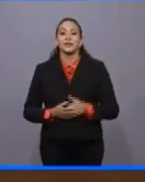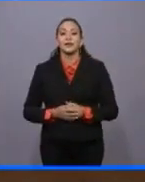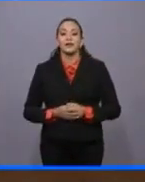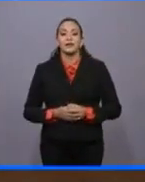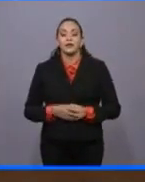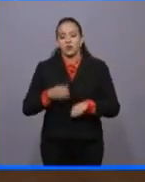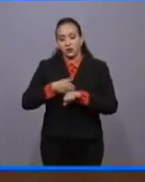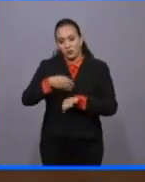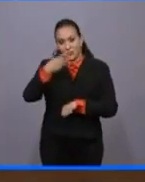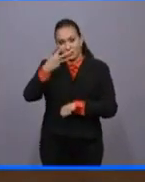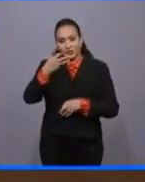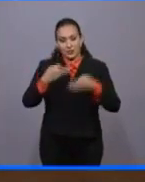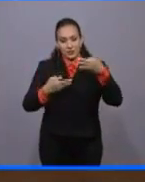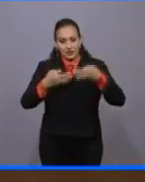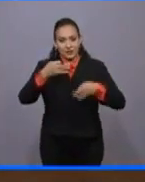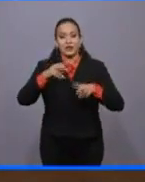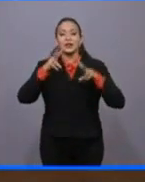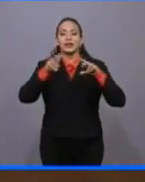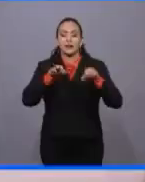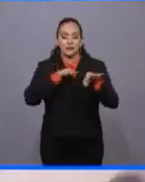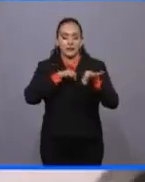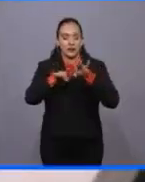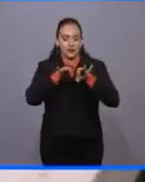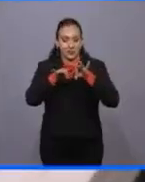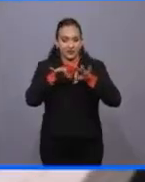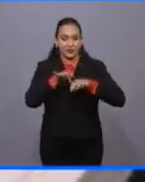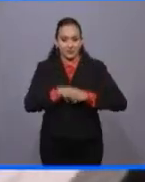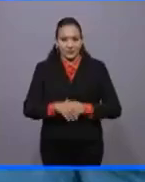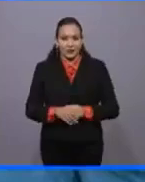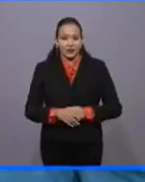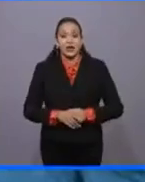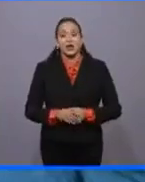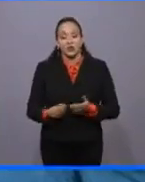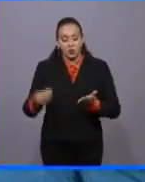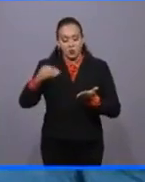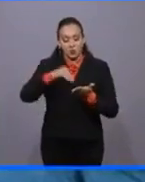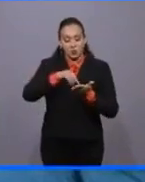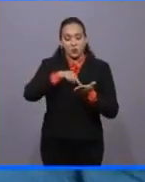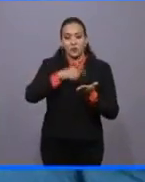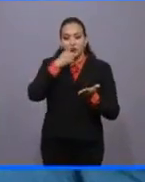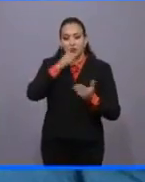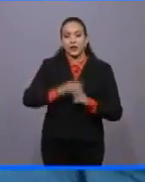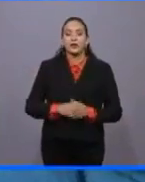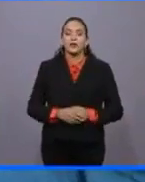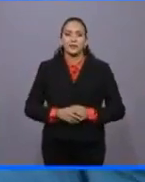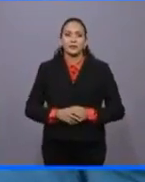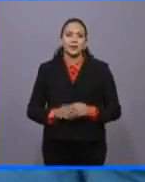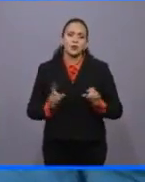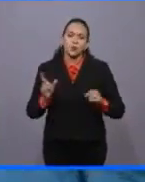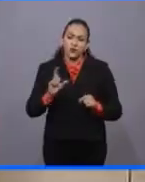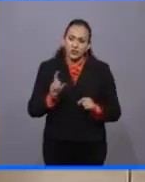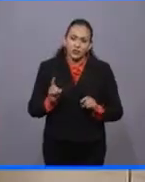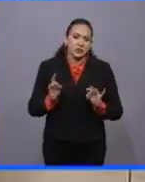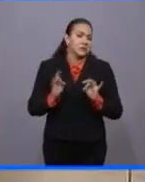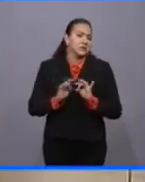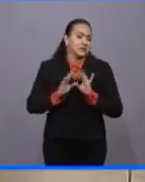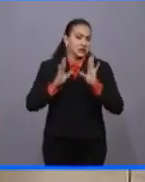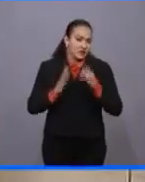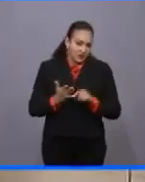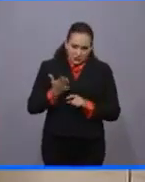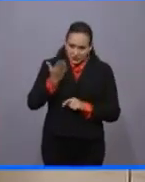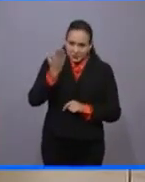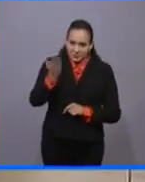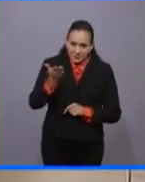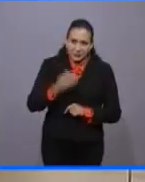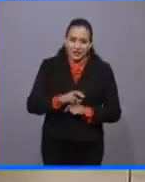El tercer tribunal colegiado en materia de trabajo del segundo circuito estableció que en los casos en que se reclame